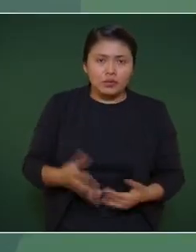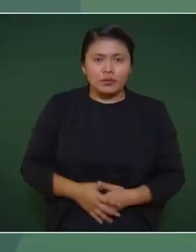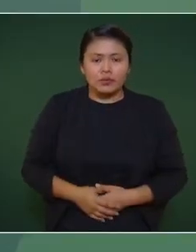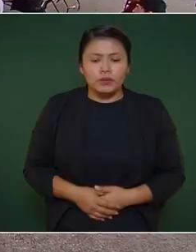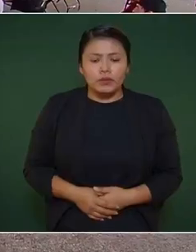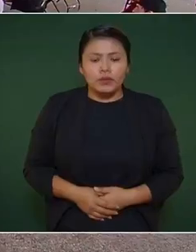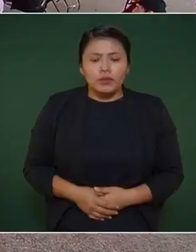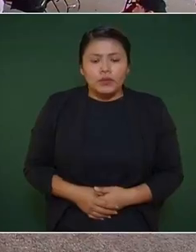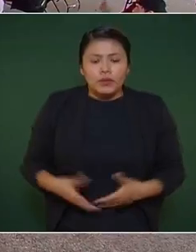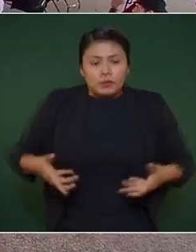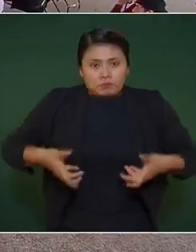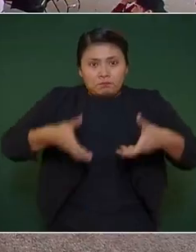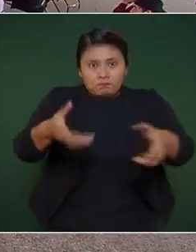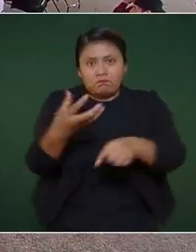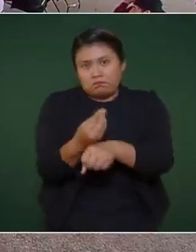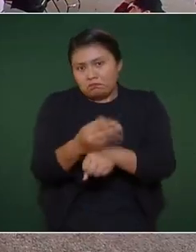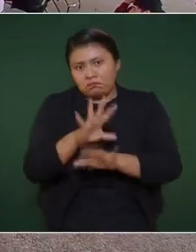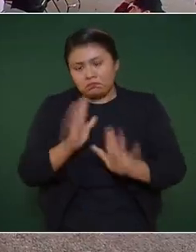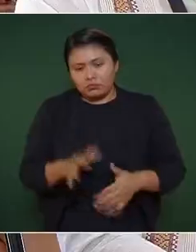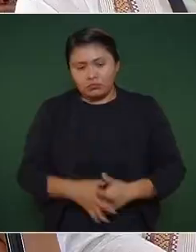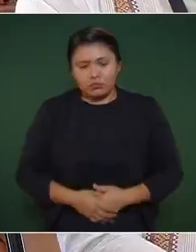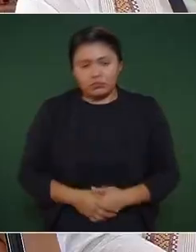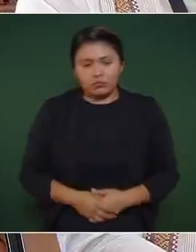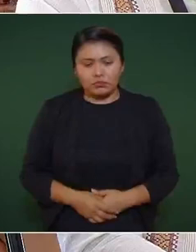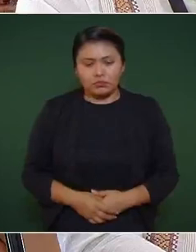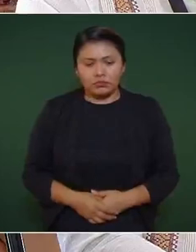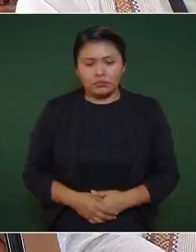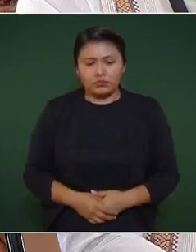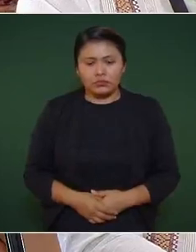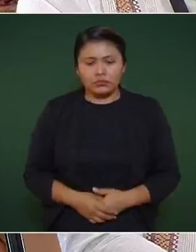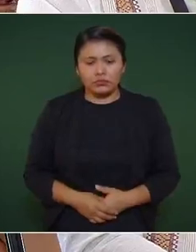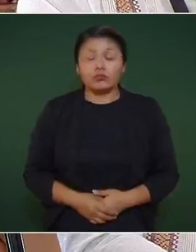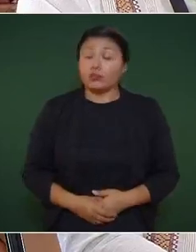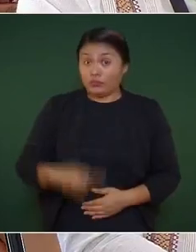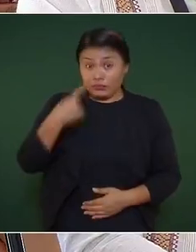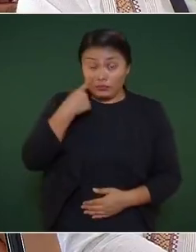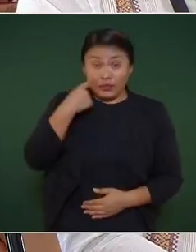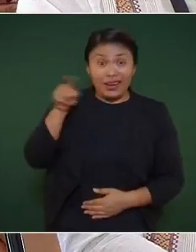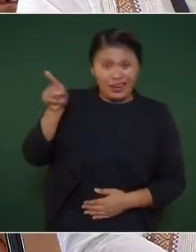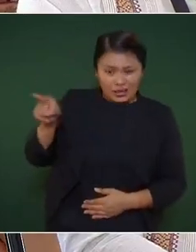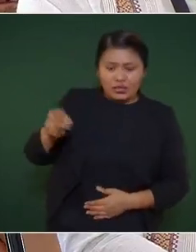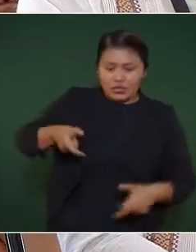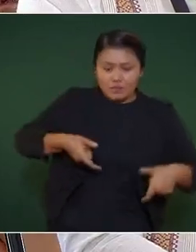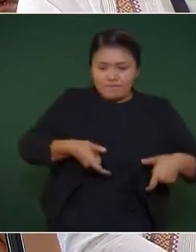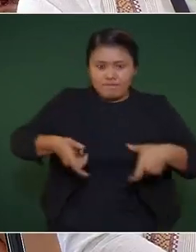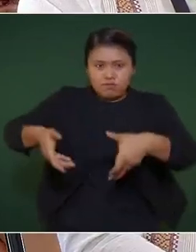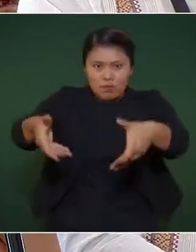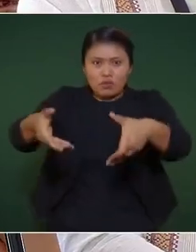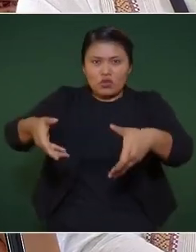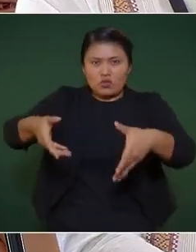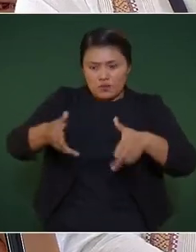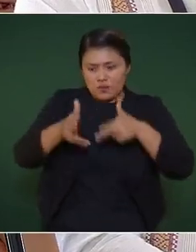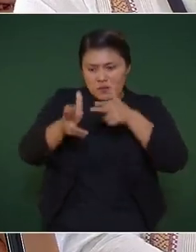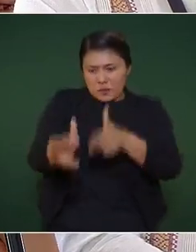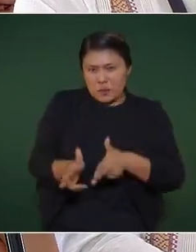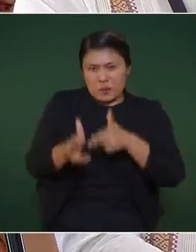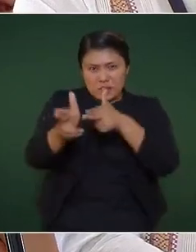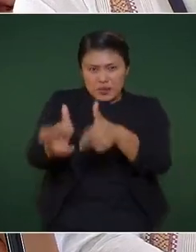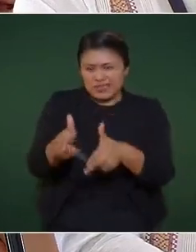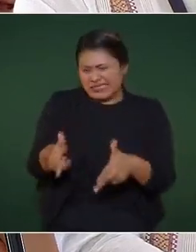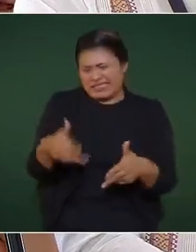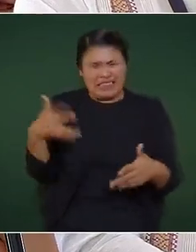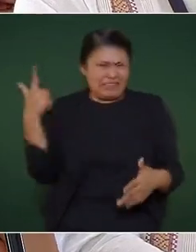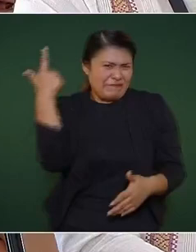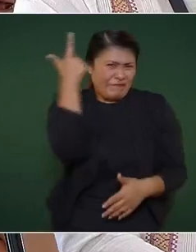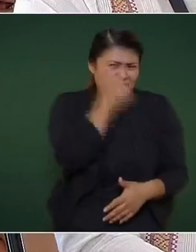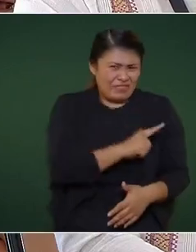carreteras. Del tren, las vialidades aledañas están en pésimas condiciones. En la justa entrada de la terminal hay un bache que